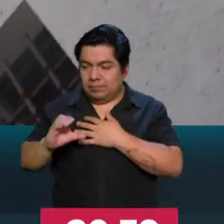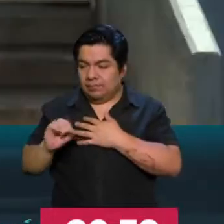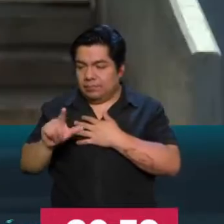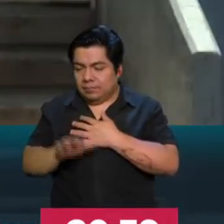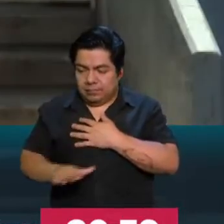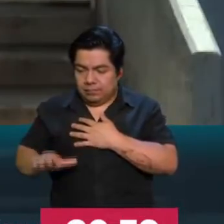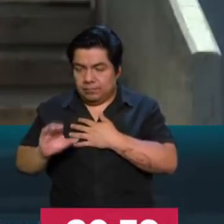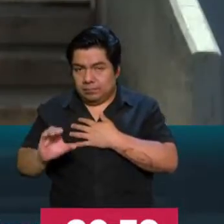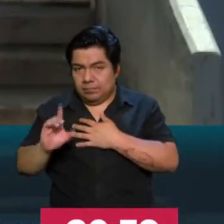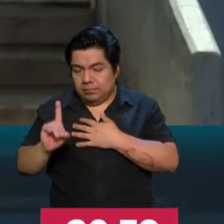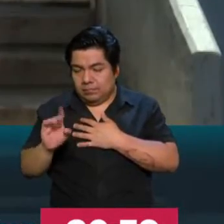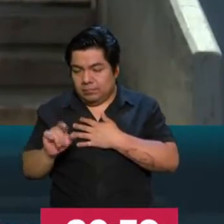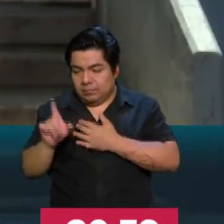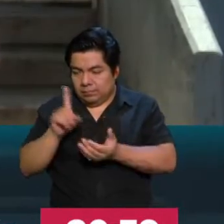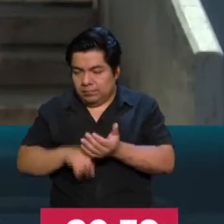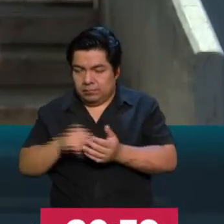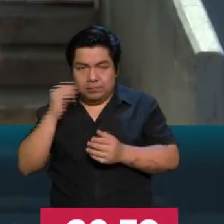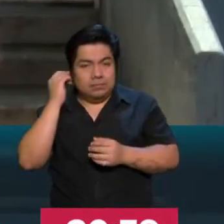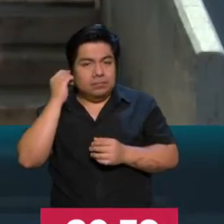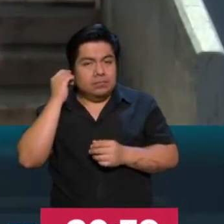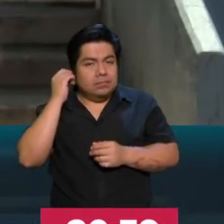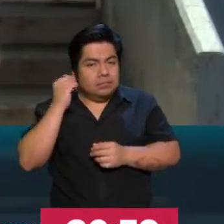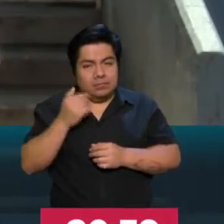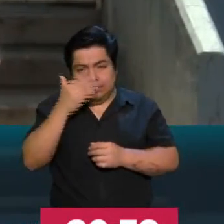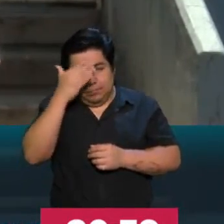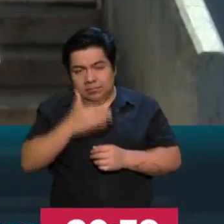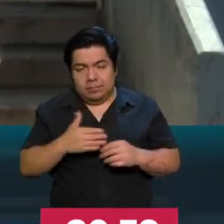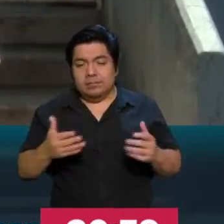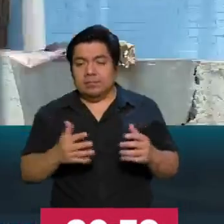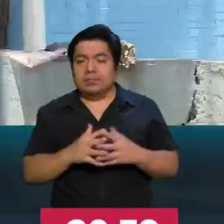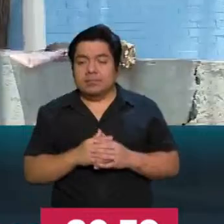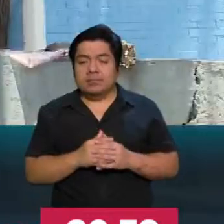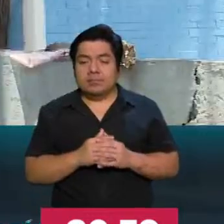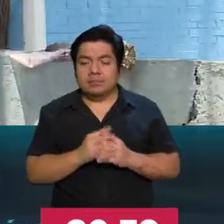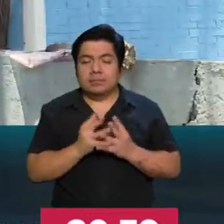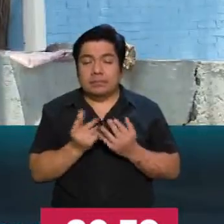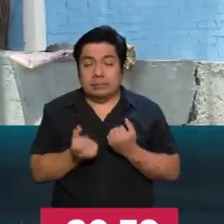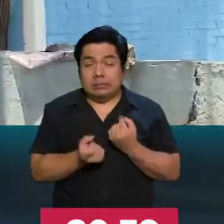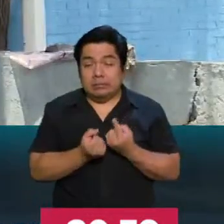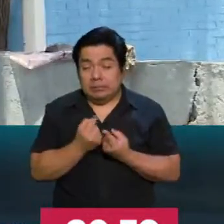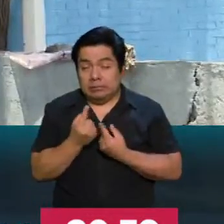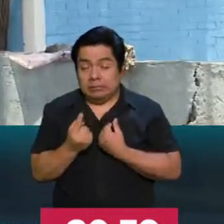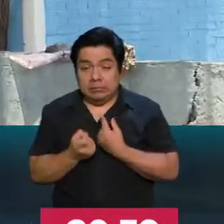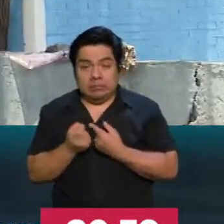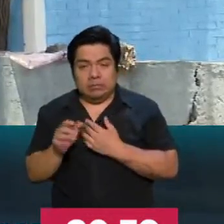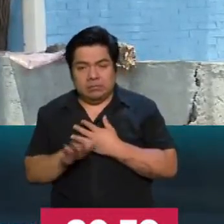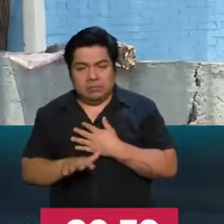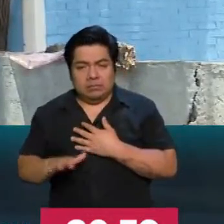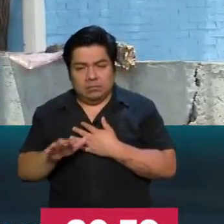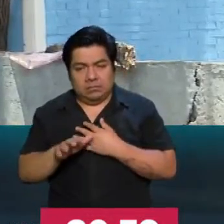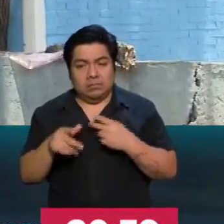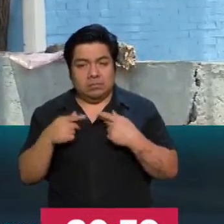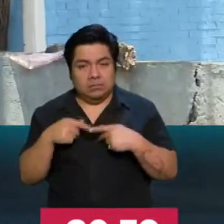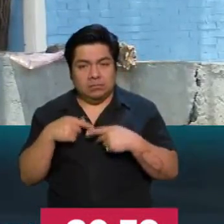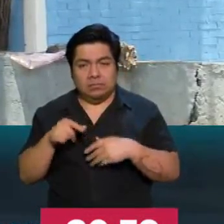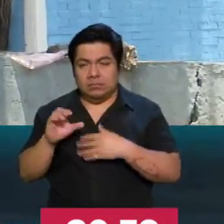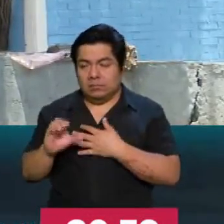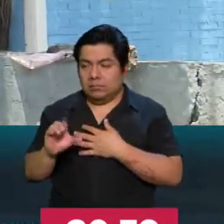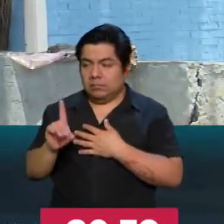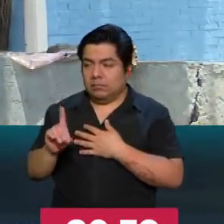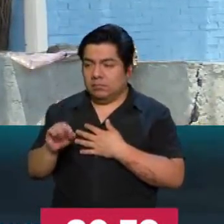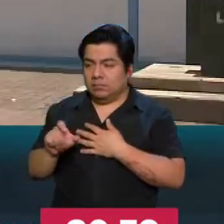de la ciudad. Esto también asegurará que en algunas zonas de la ciudad, donde los problemas